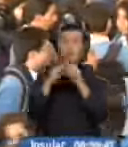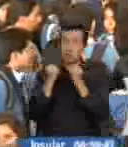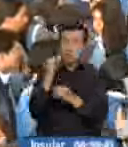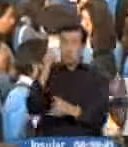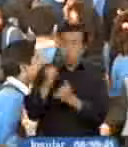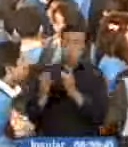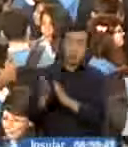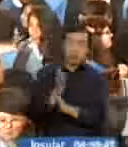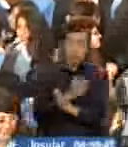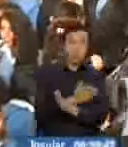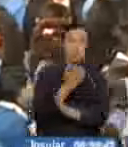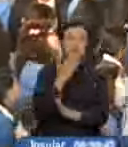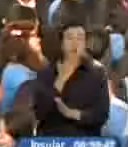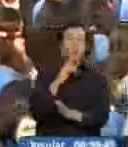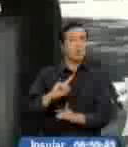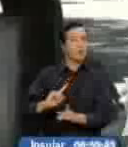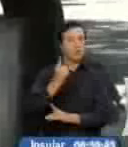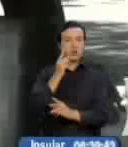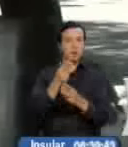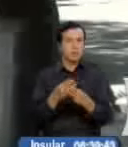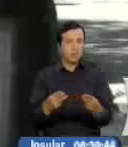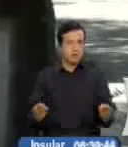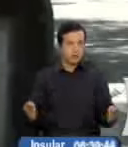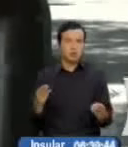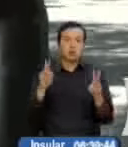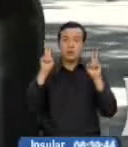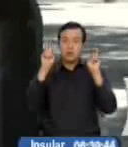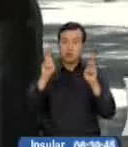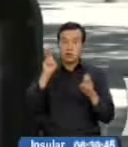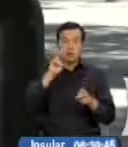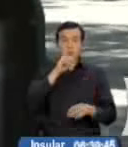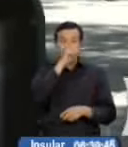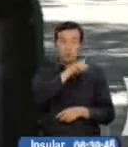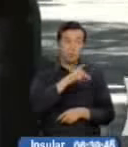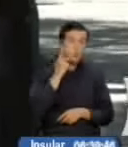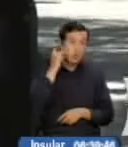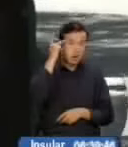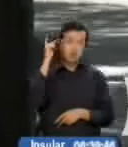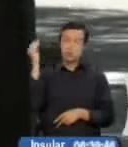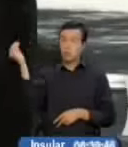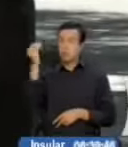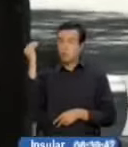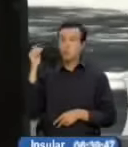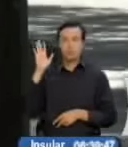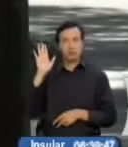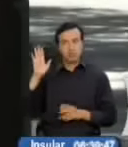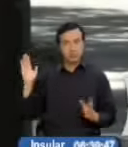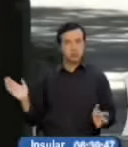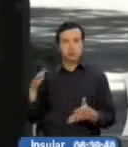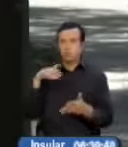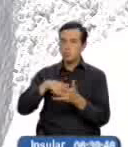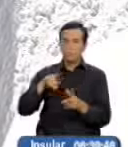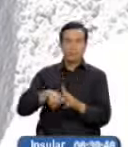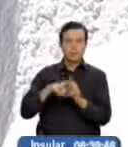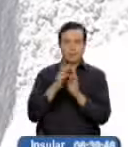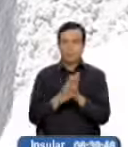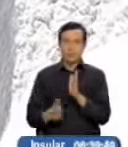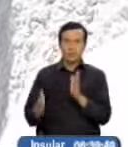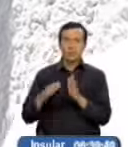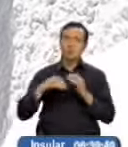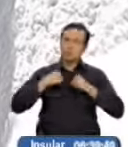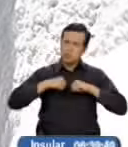escolar. Aplica en una sola materia. La lección, tanto para los representantes como para los jóvenes, es dedicarse al estudio desde el primer día. Se esmeren